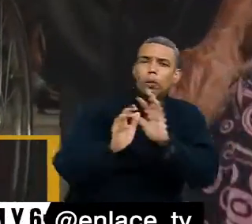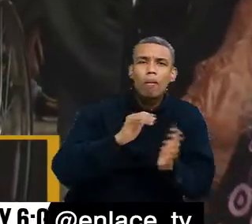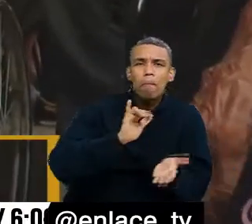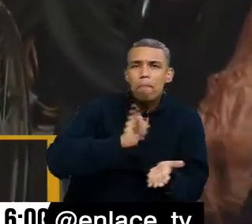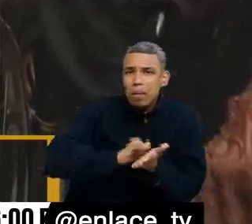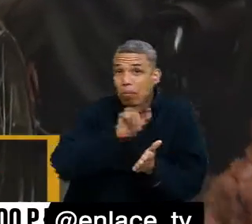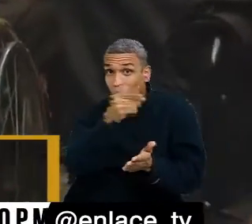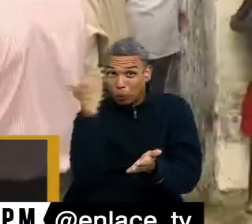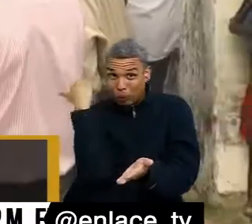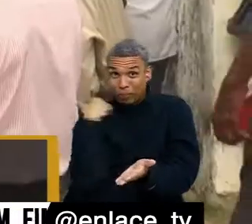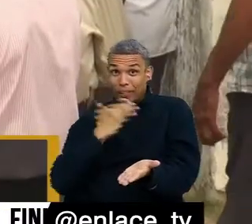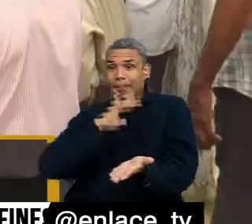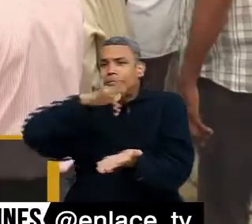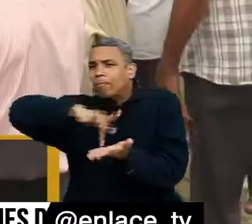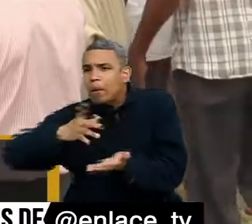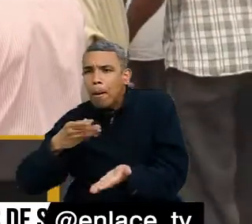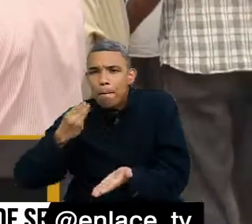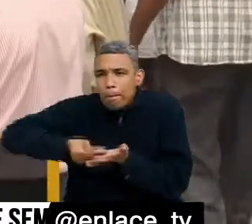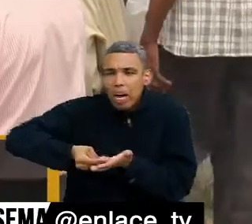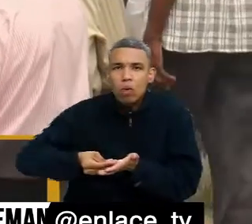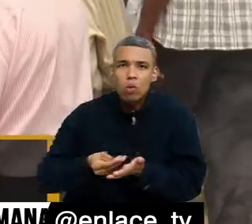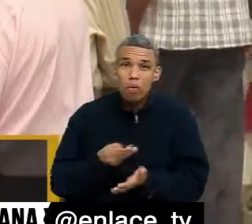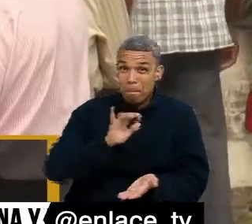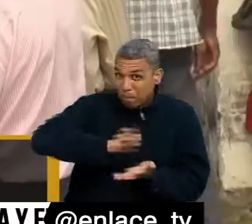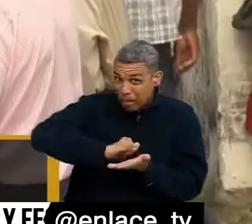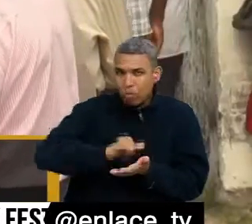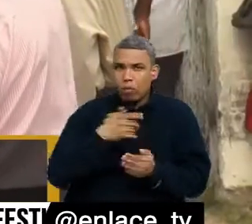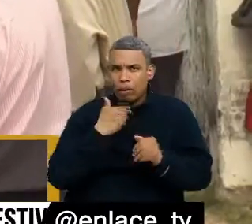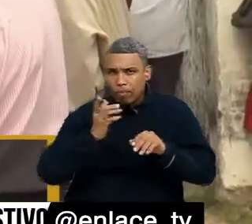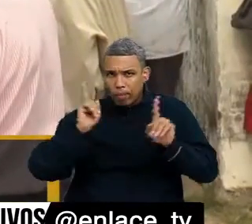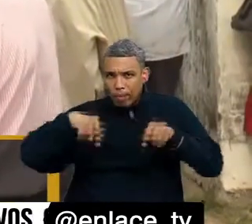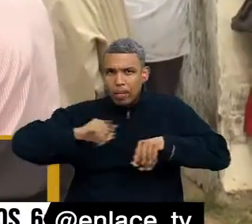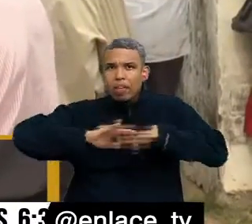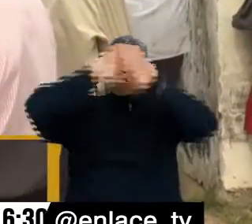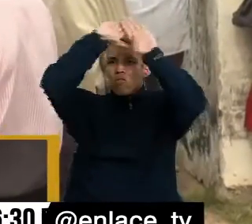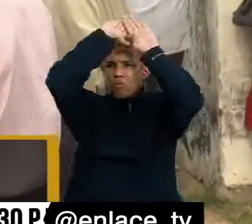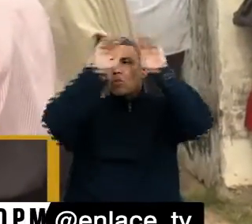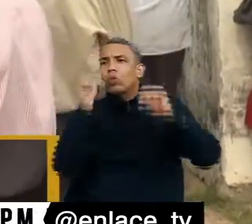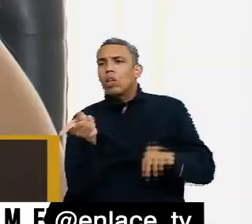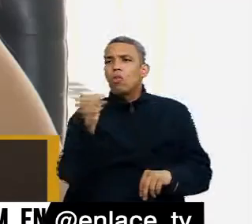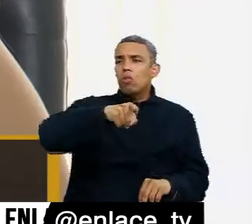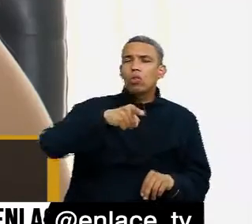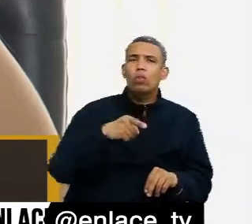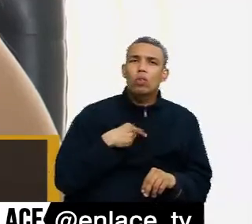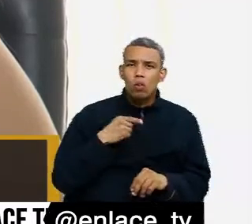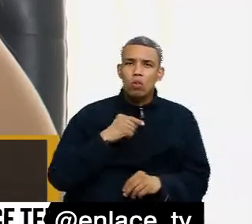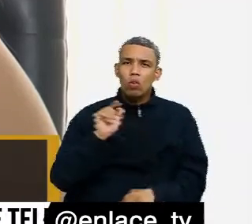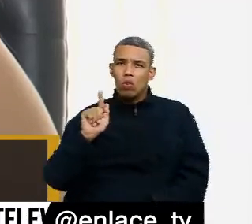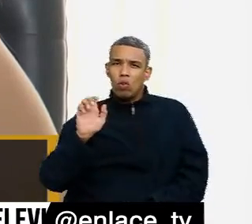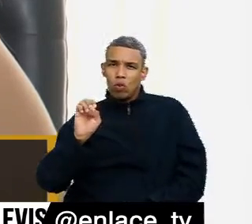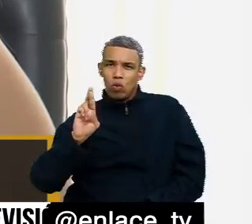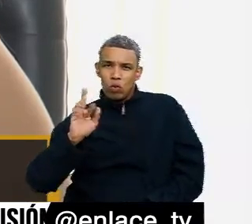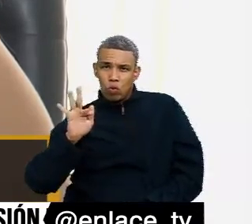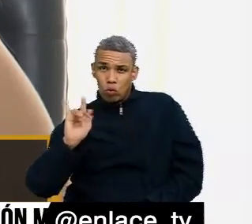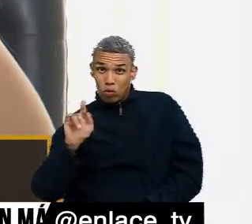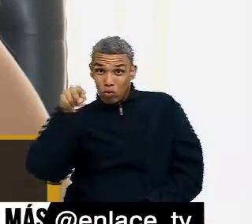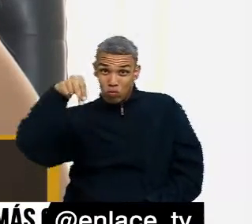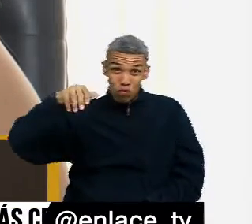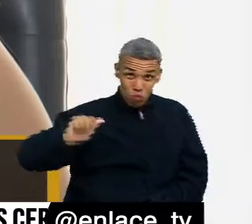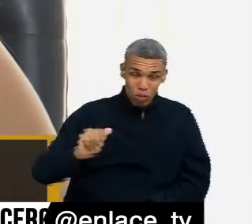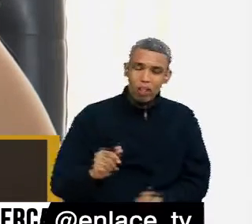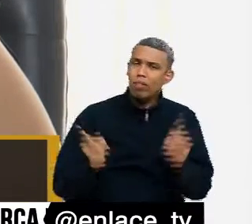Seguimos haciendo presencia en La Fortuna y en el centro con dos puntos de pago. Y pues la invitación es a que todos los abuelos